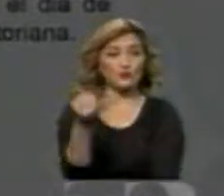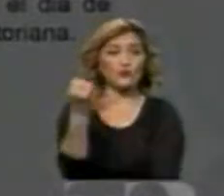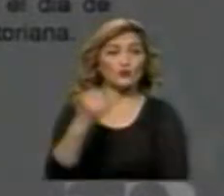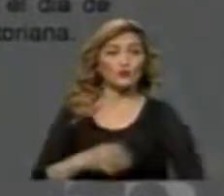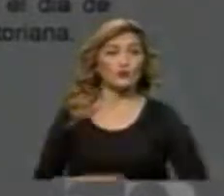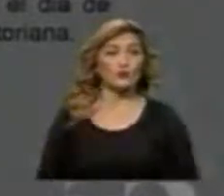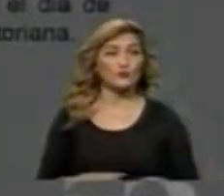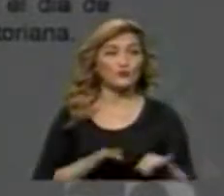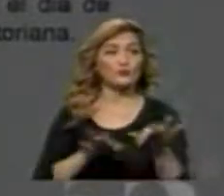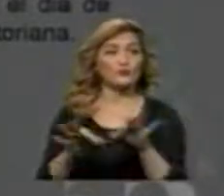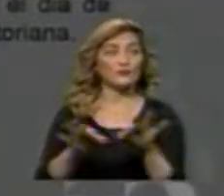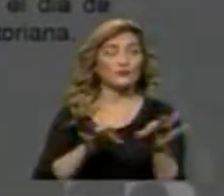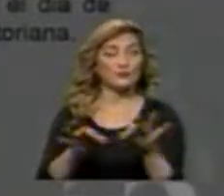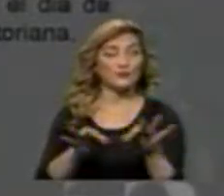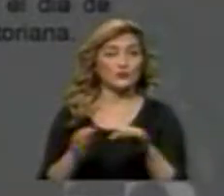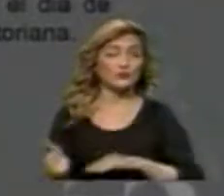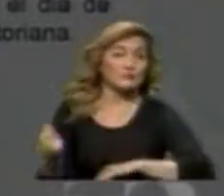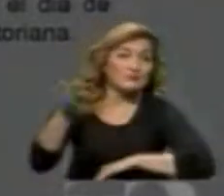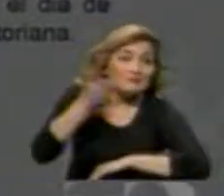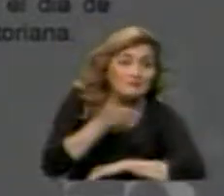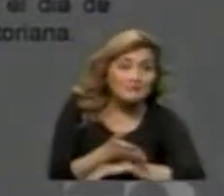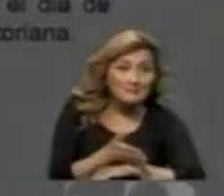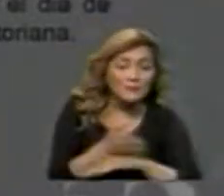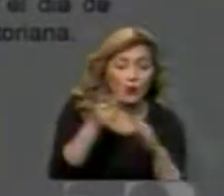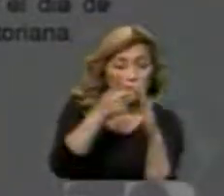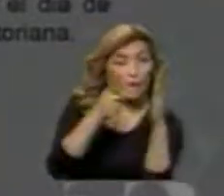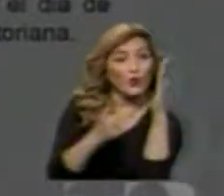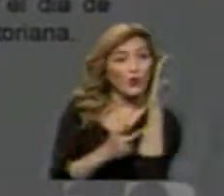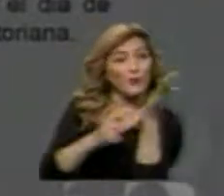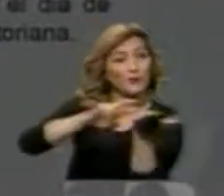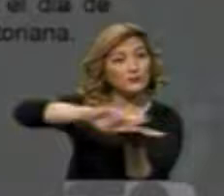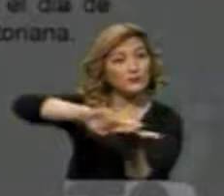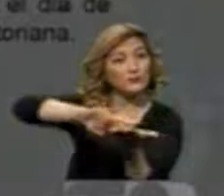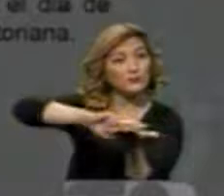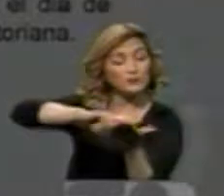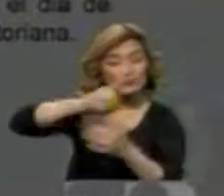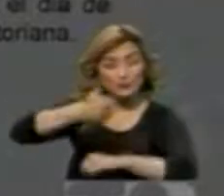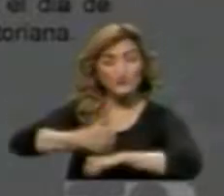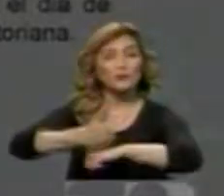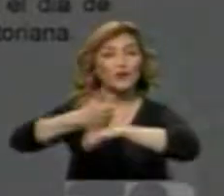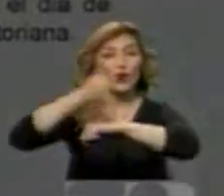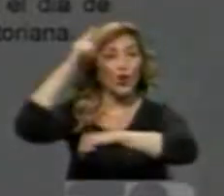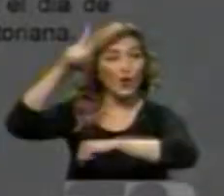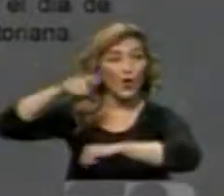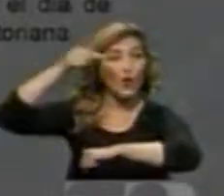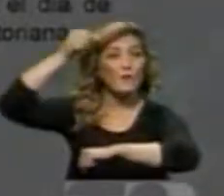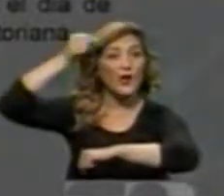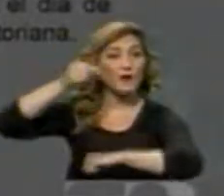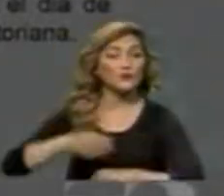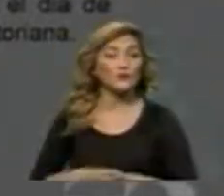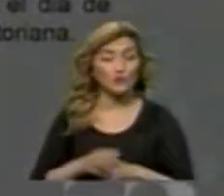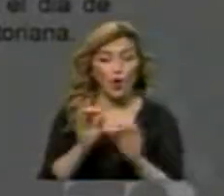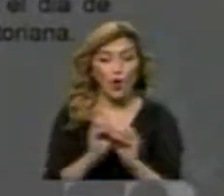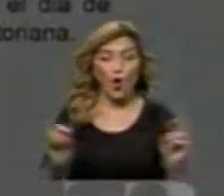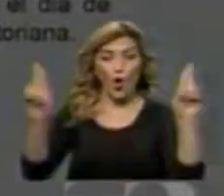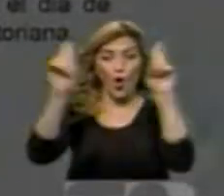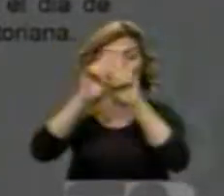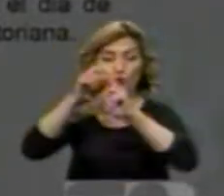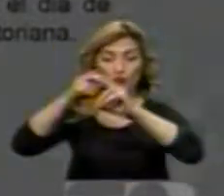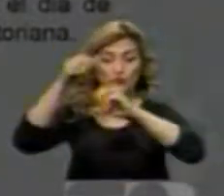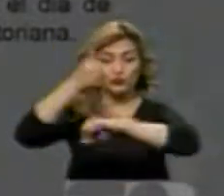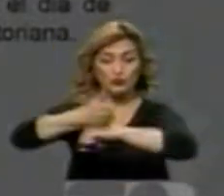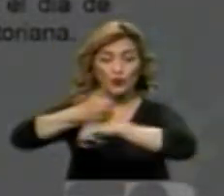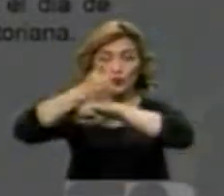pues explican que con antelación se había programado una reunión con las autoridades del gobierno, ONU y Conferencia